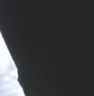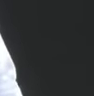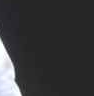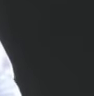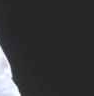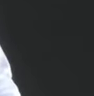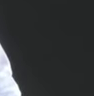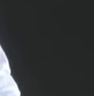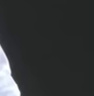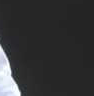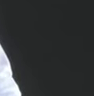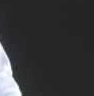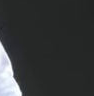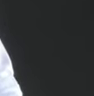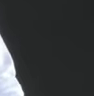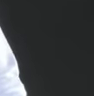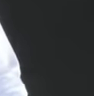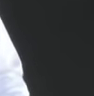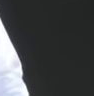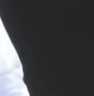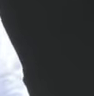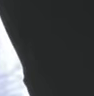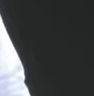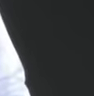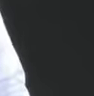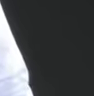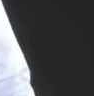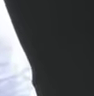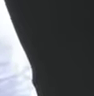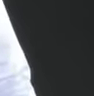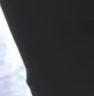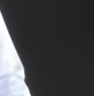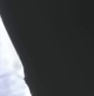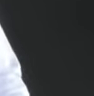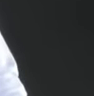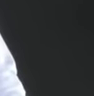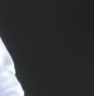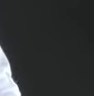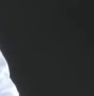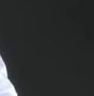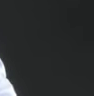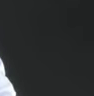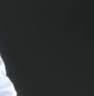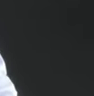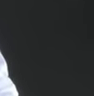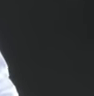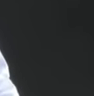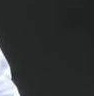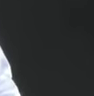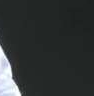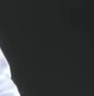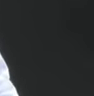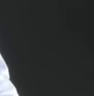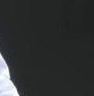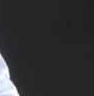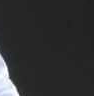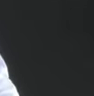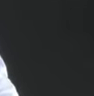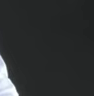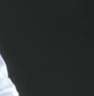cerrar brechas y a procurar calidad sin que nadie, absolutamente nadie, se quede atrás. Ese